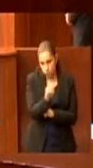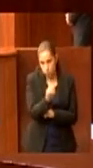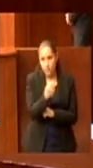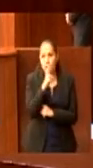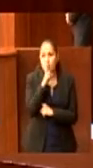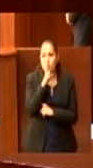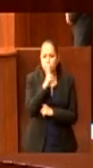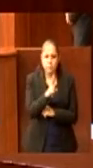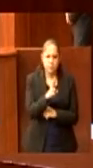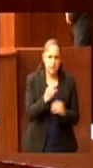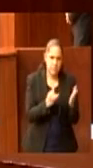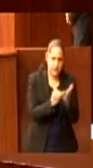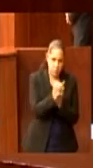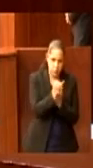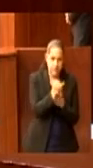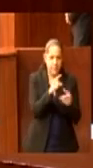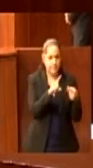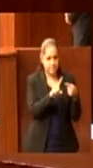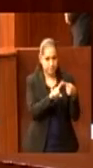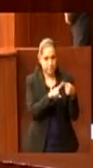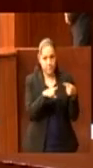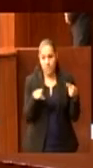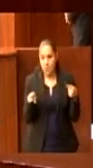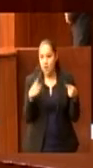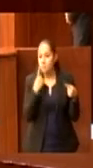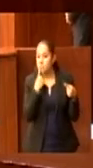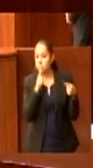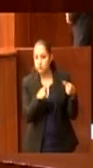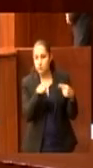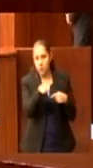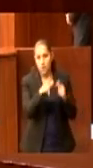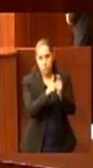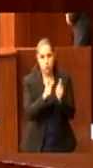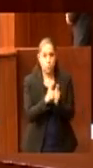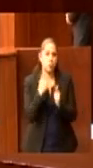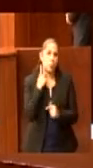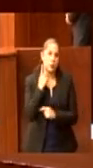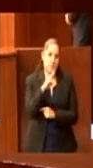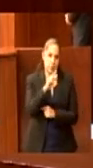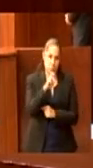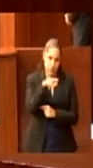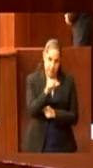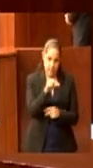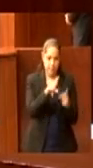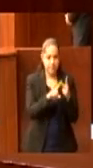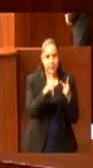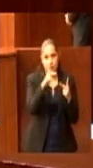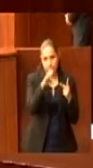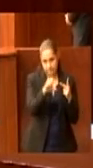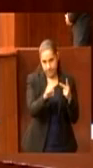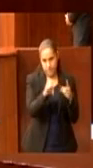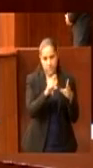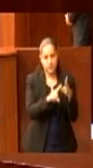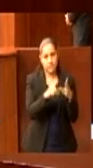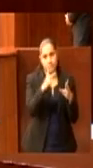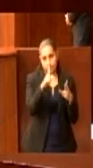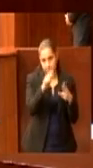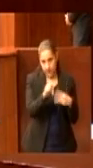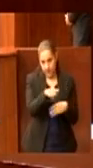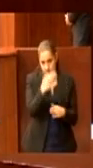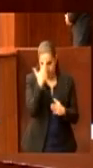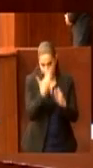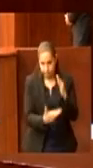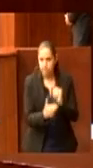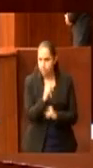resuelve uno es existente en la infracción atribuida a morena partido encuentro social y partido del trabajo